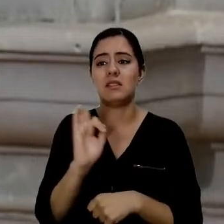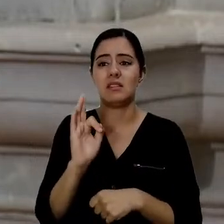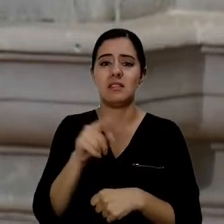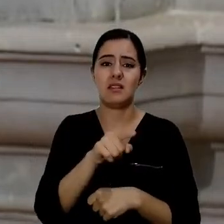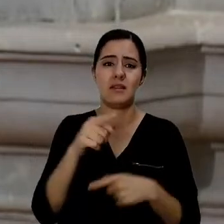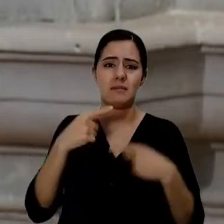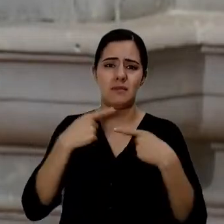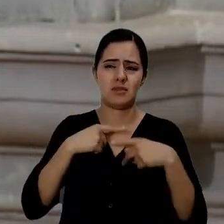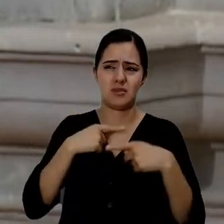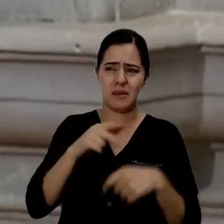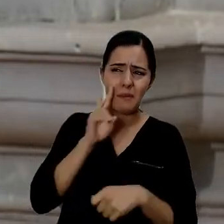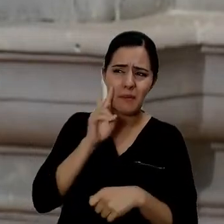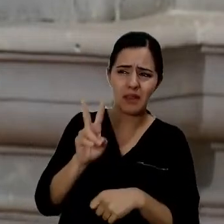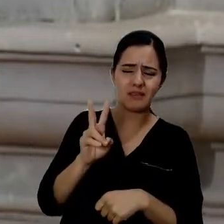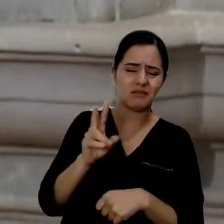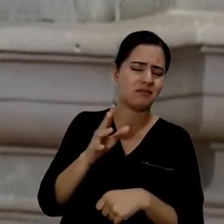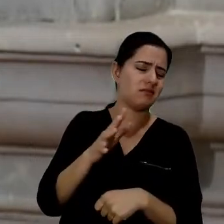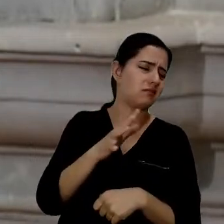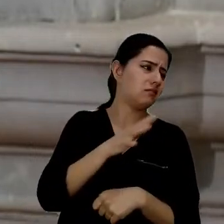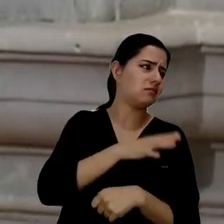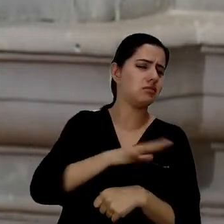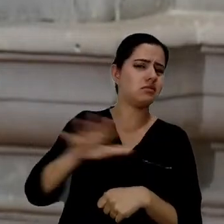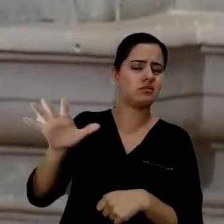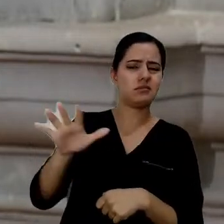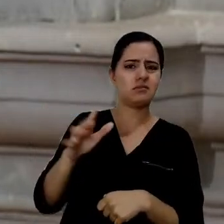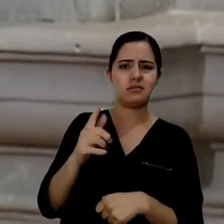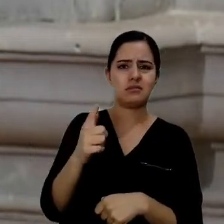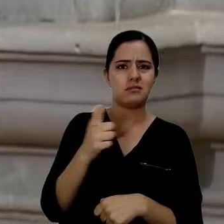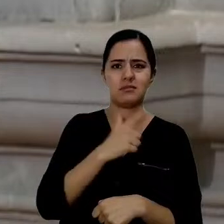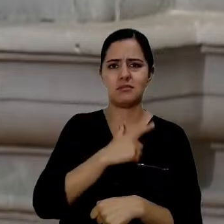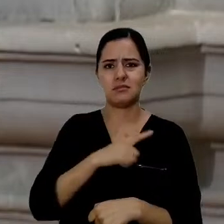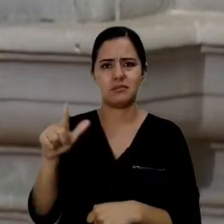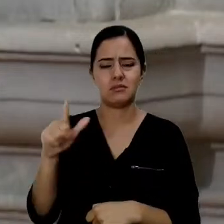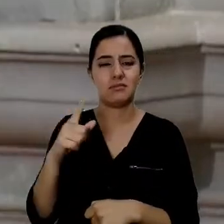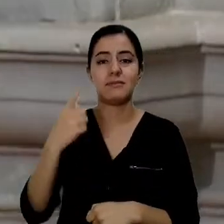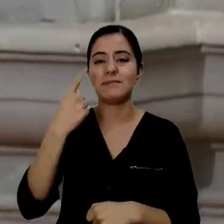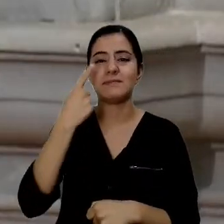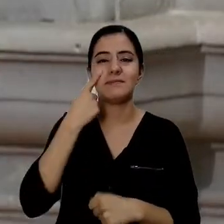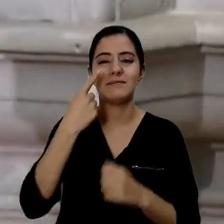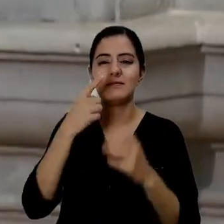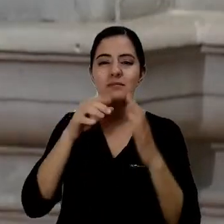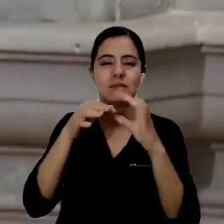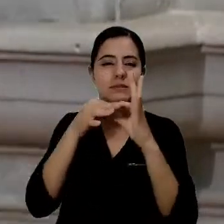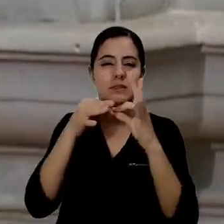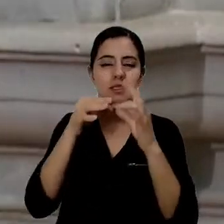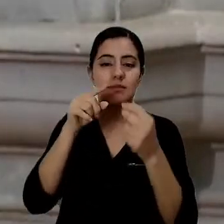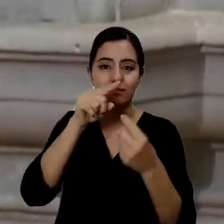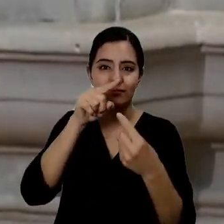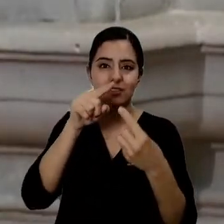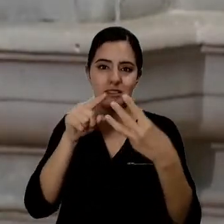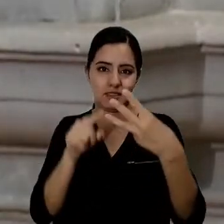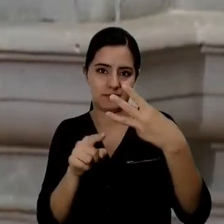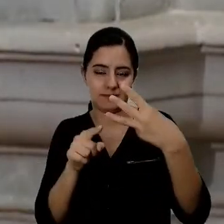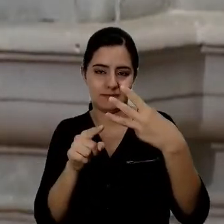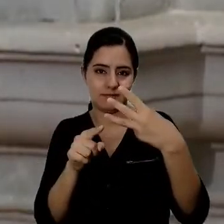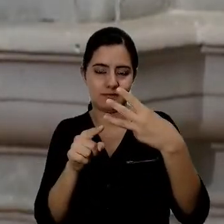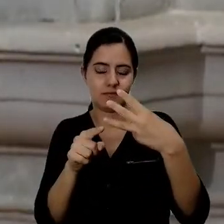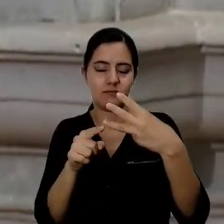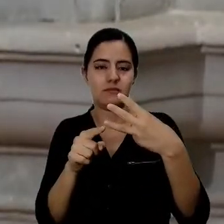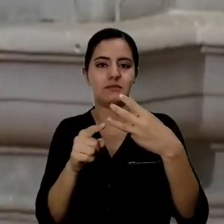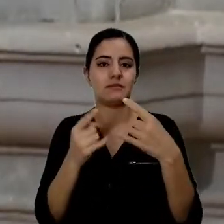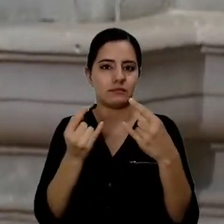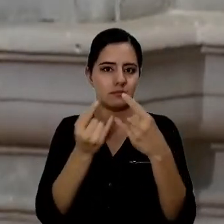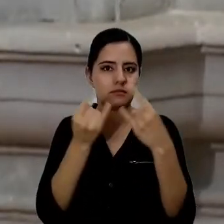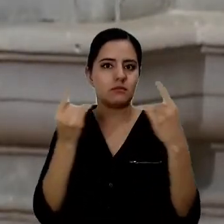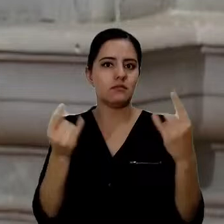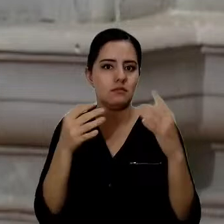los mexicanos. Y quiero enumerar solamente 3 episodios cercanos